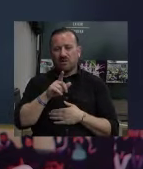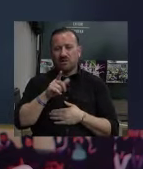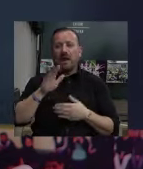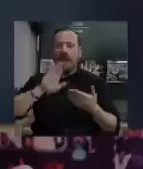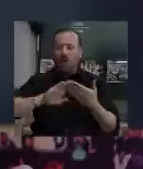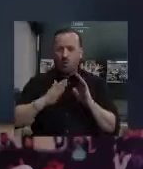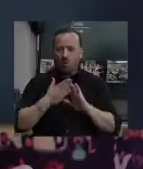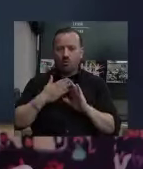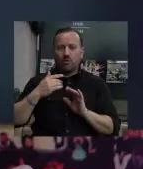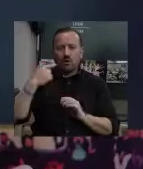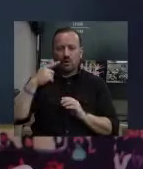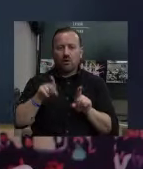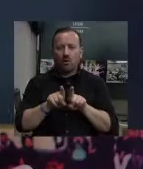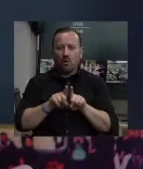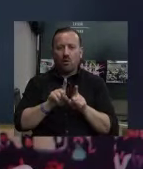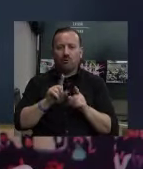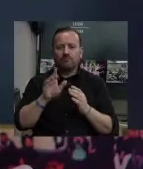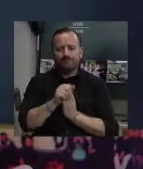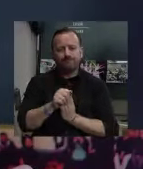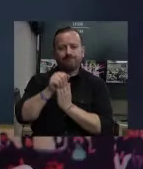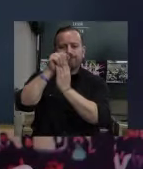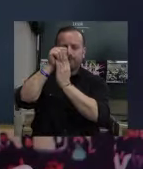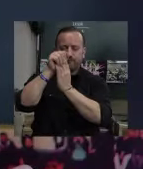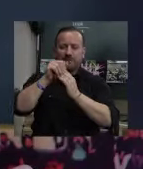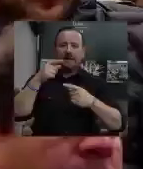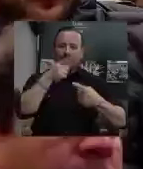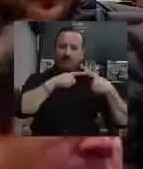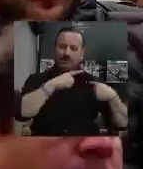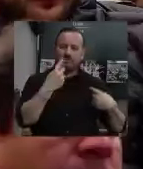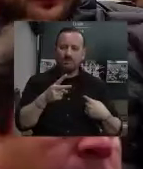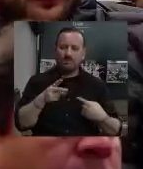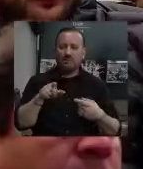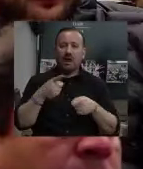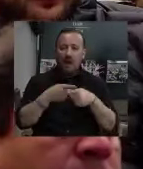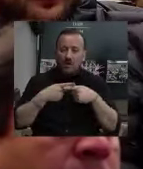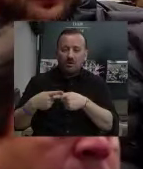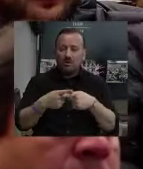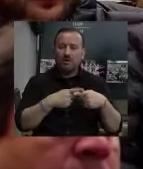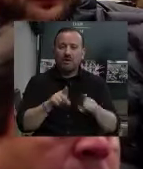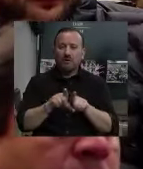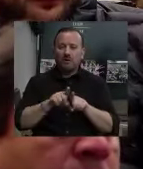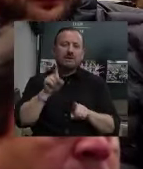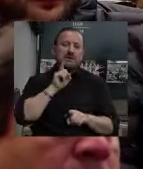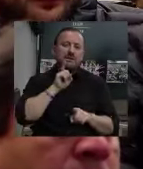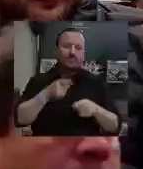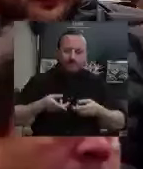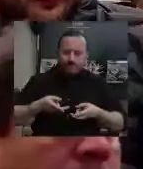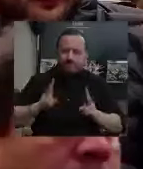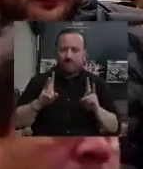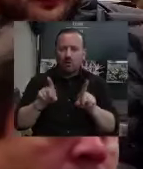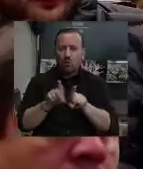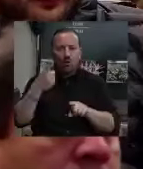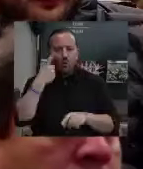comunidad la que se convierte en el protagonista de esta historia es la sociedad la que tiene que quedar habilitada con